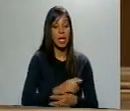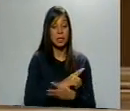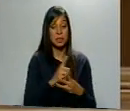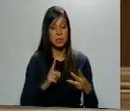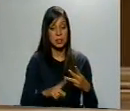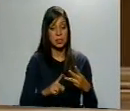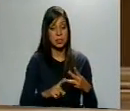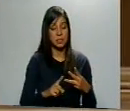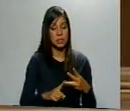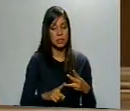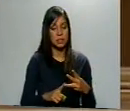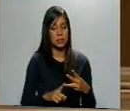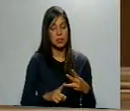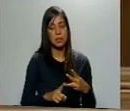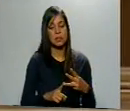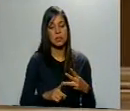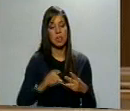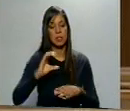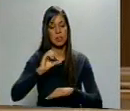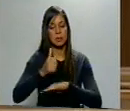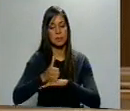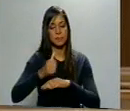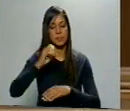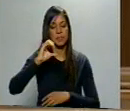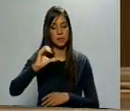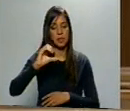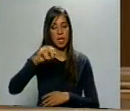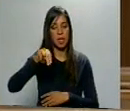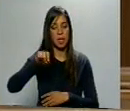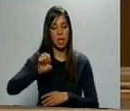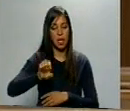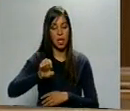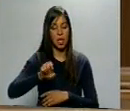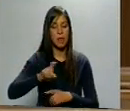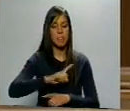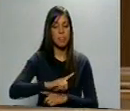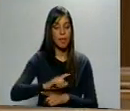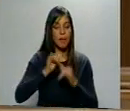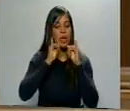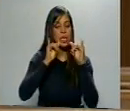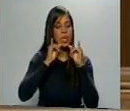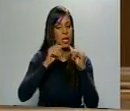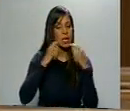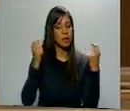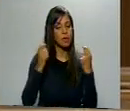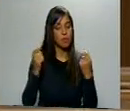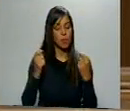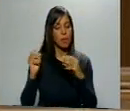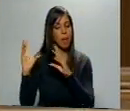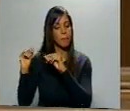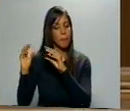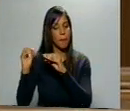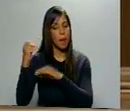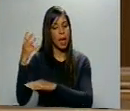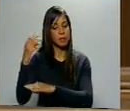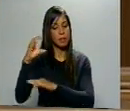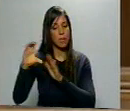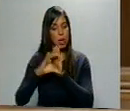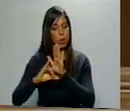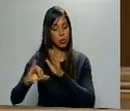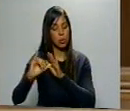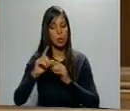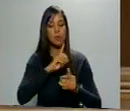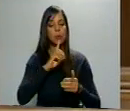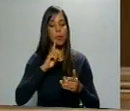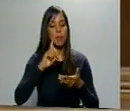Tercero, el Consejo Nacional Electoral debe informar oportunamente a la Asamblea Nacional Constituyente el listado